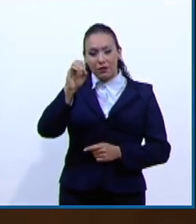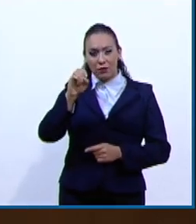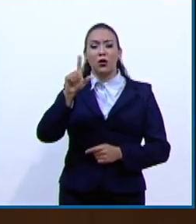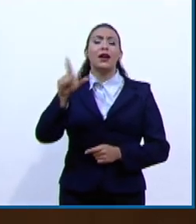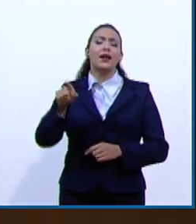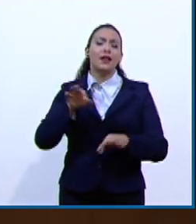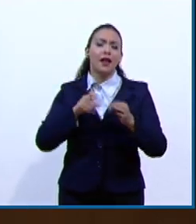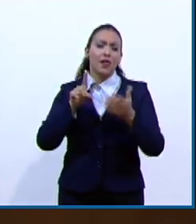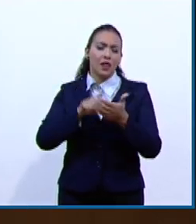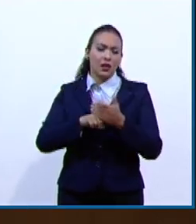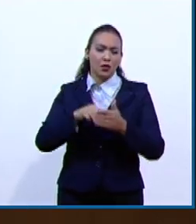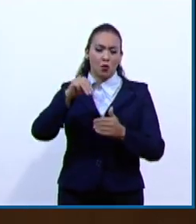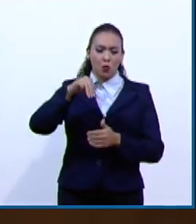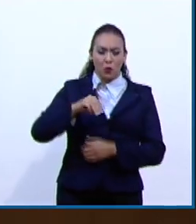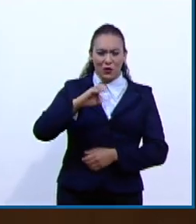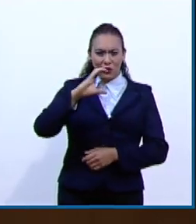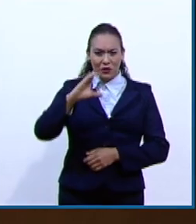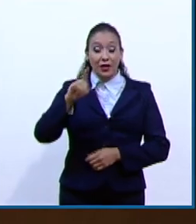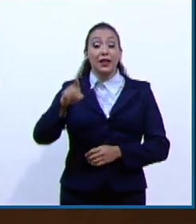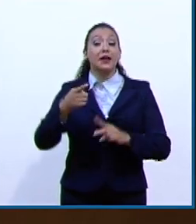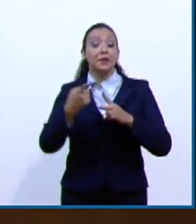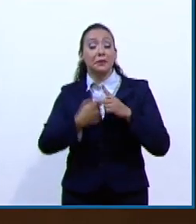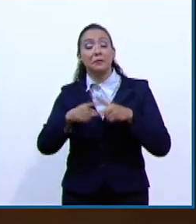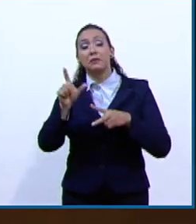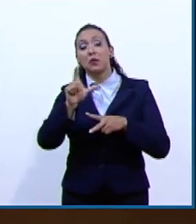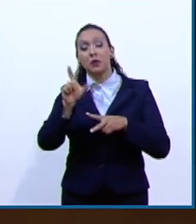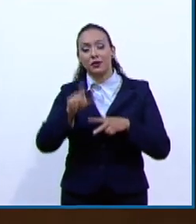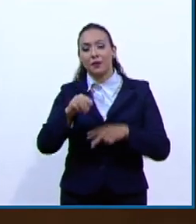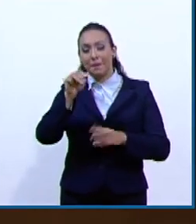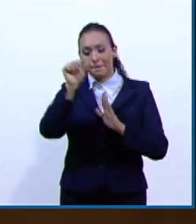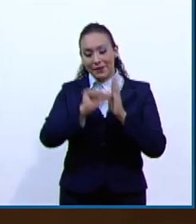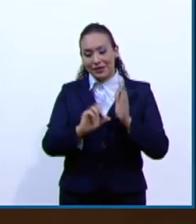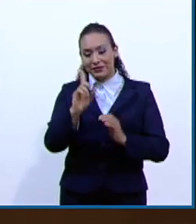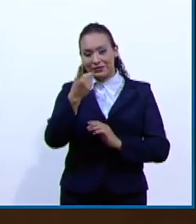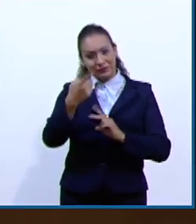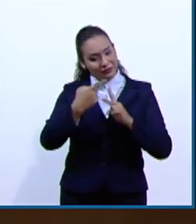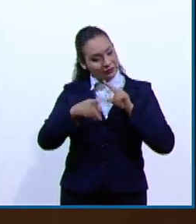Ciudadano, quien asumirá el cargo el próximo mes de diciembre.